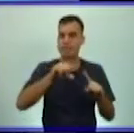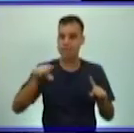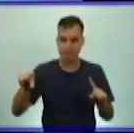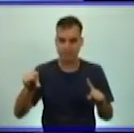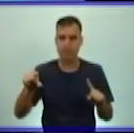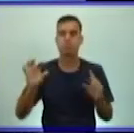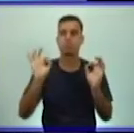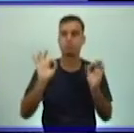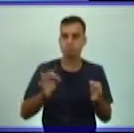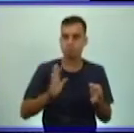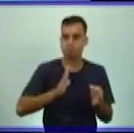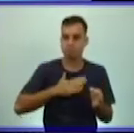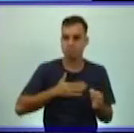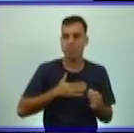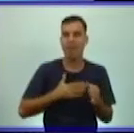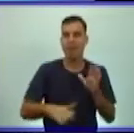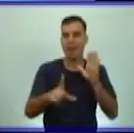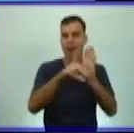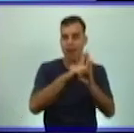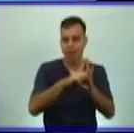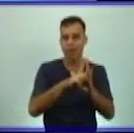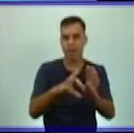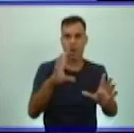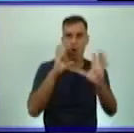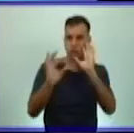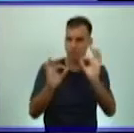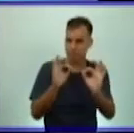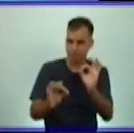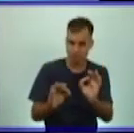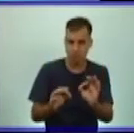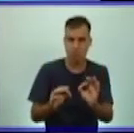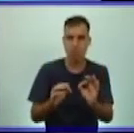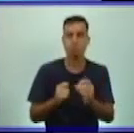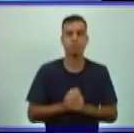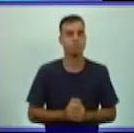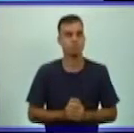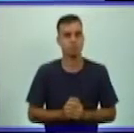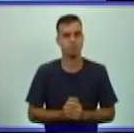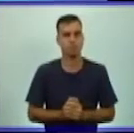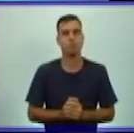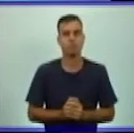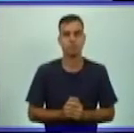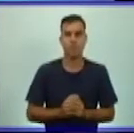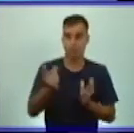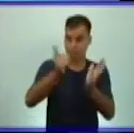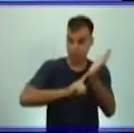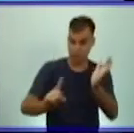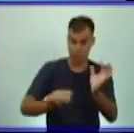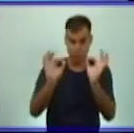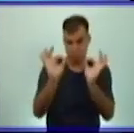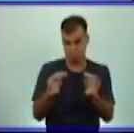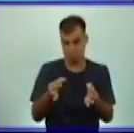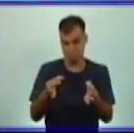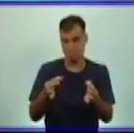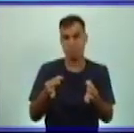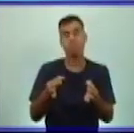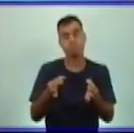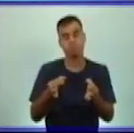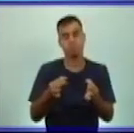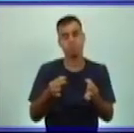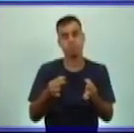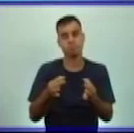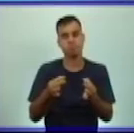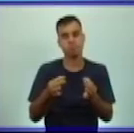en cuanto a la ley de conservación de la energía, y en particular estaremos